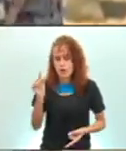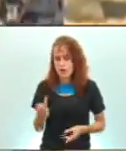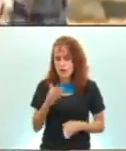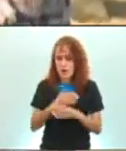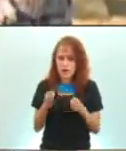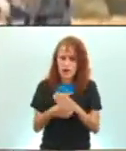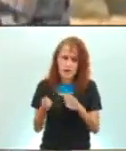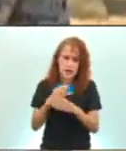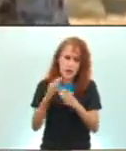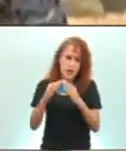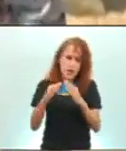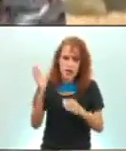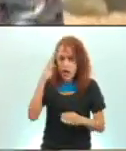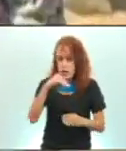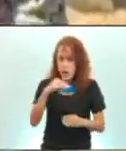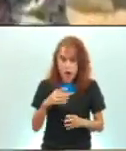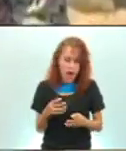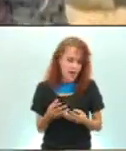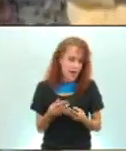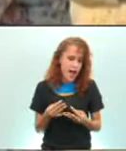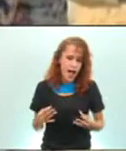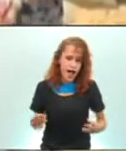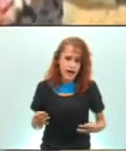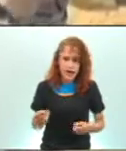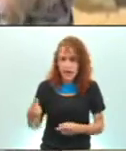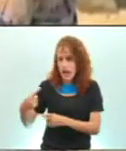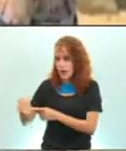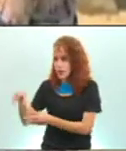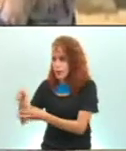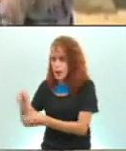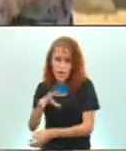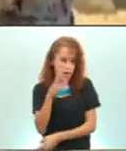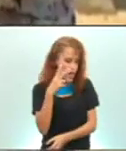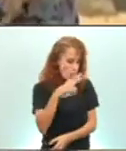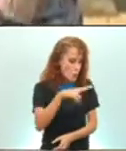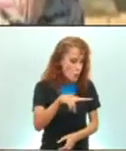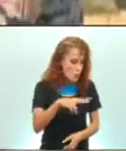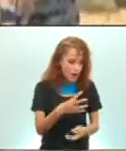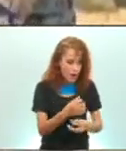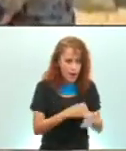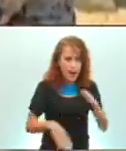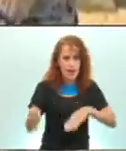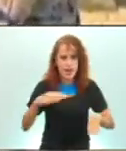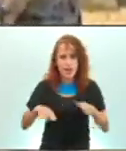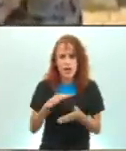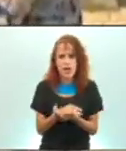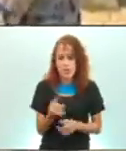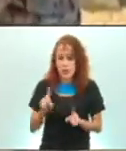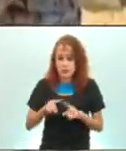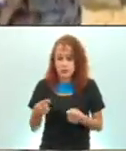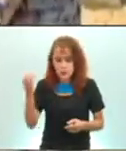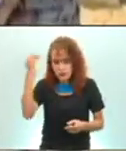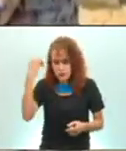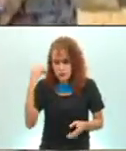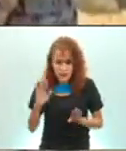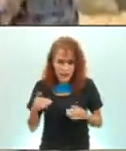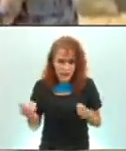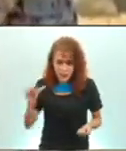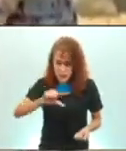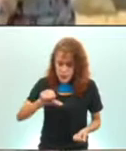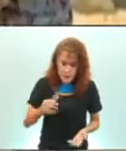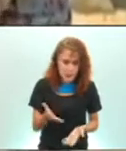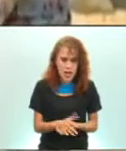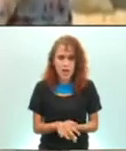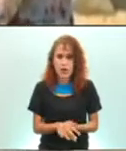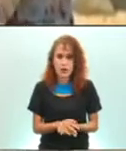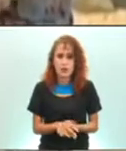fabricando, está construyendo, no tiene la arena en el rastro y viene a buscarla a la playa, pero sin saber y sin tener conocimiento profundo del daño